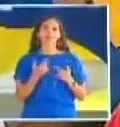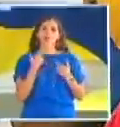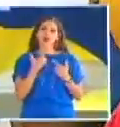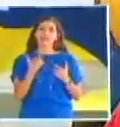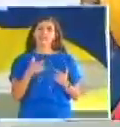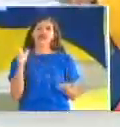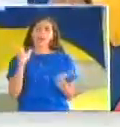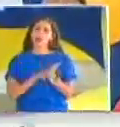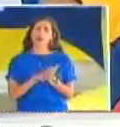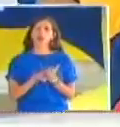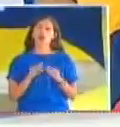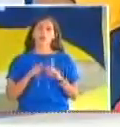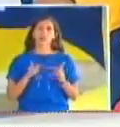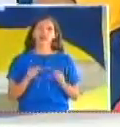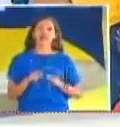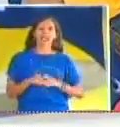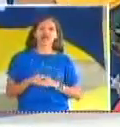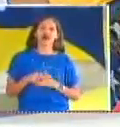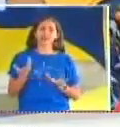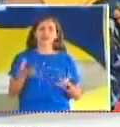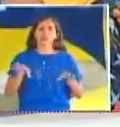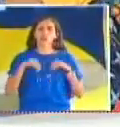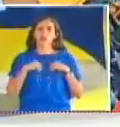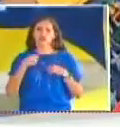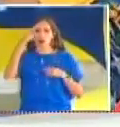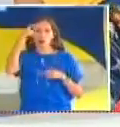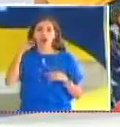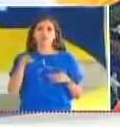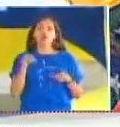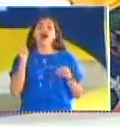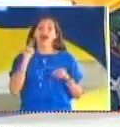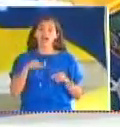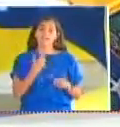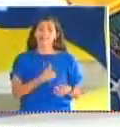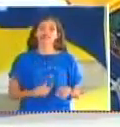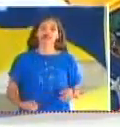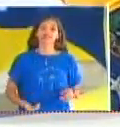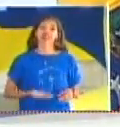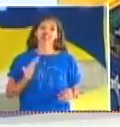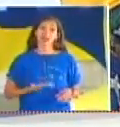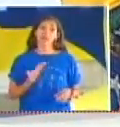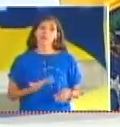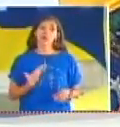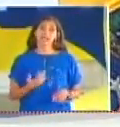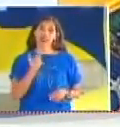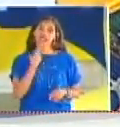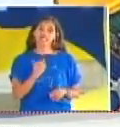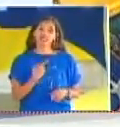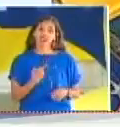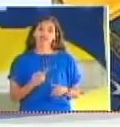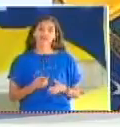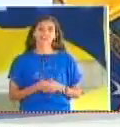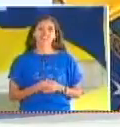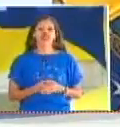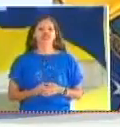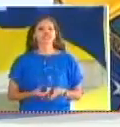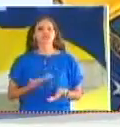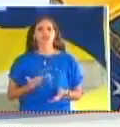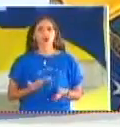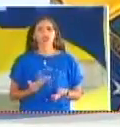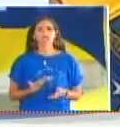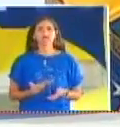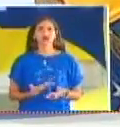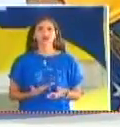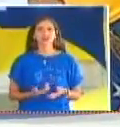ese aprobado, porque así lo asume nuestro pueblo. Además, presidente, es importante decirle que es vital que